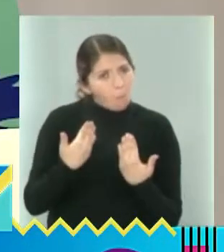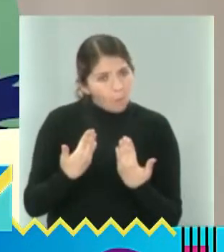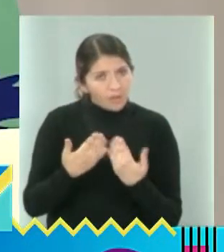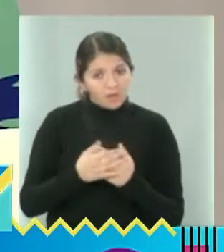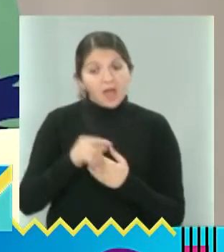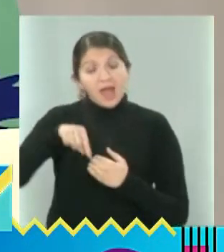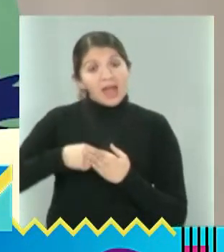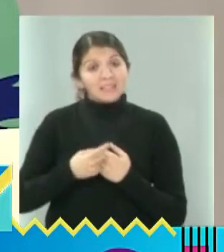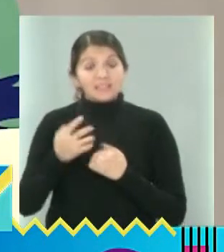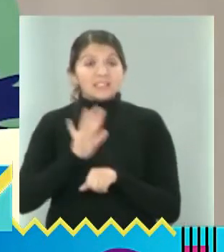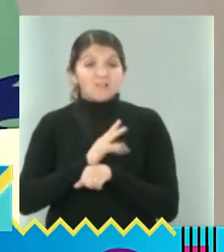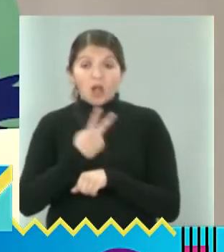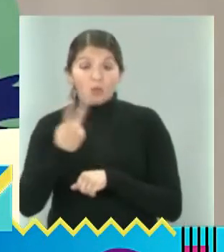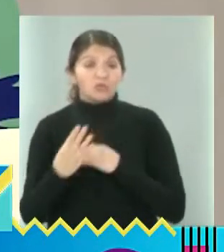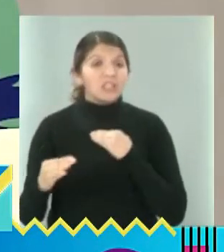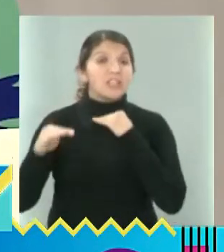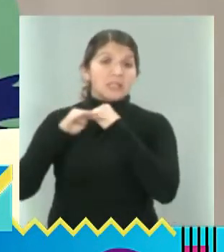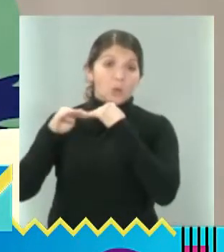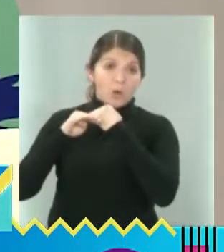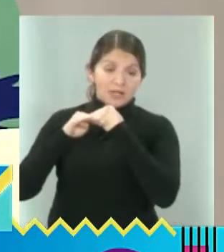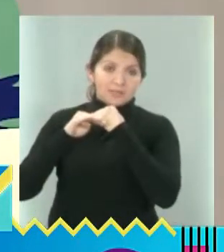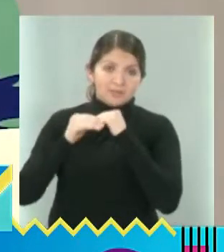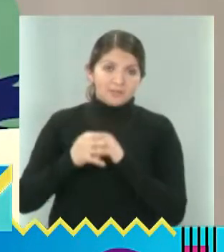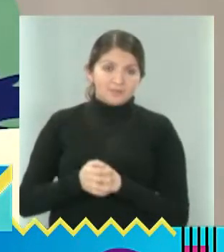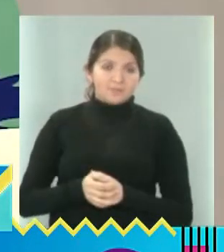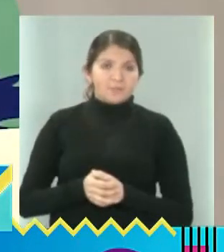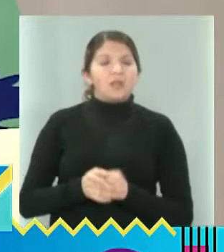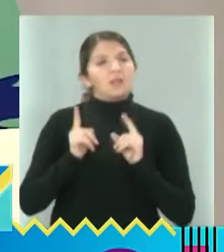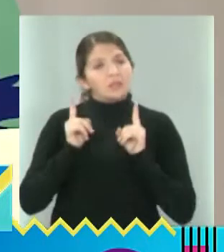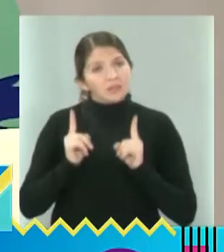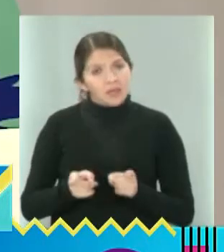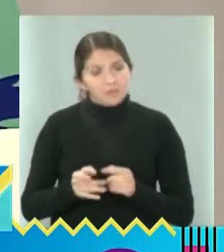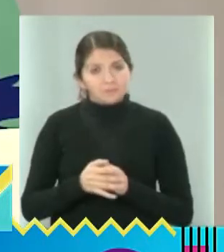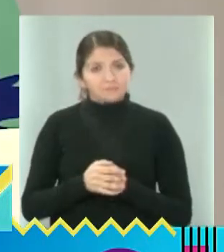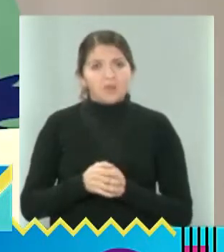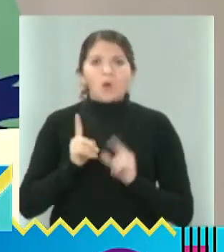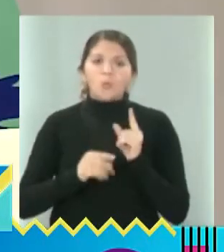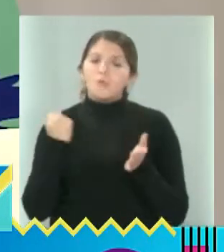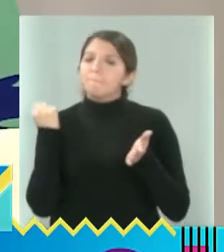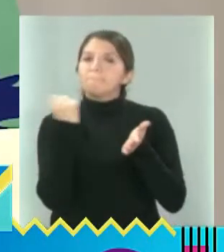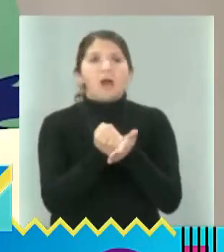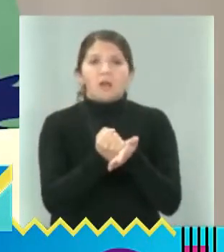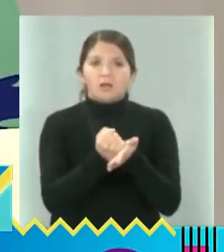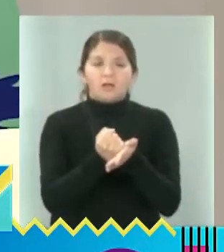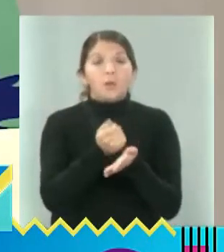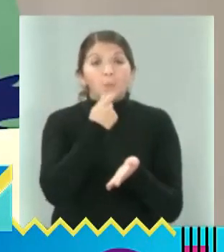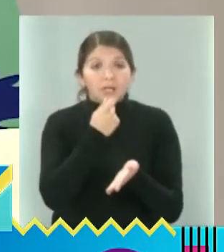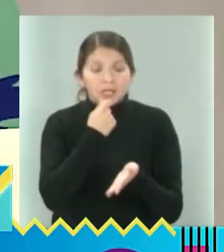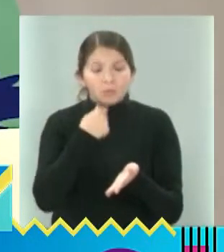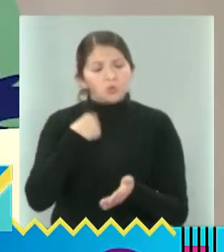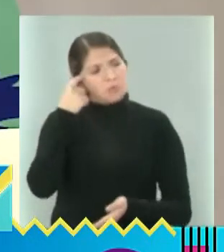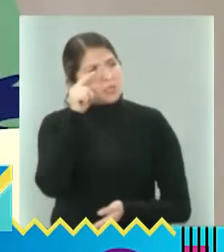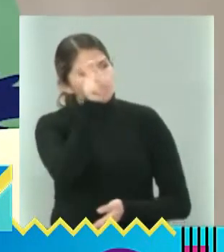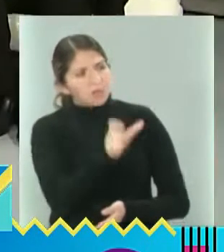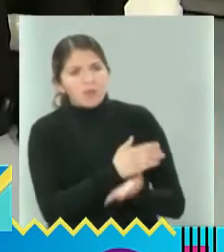otro. Eso, pero por otra parte también, hay una cuestión de estigmatización. Es decir, rezongamos porque este es lento, porque tiene